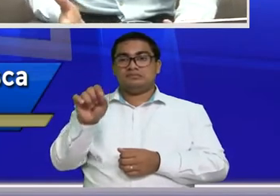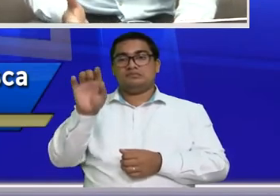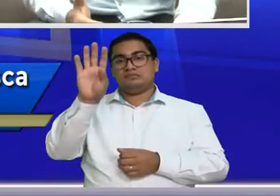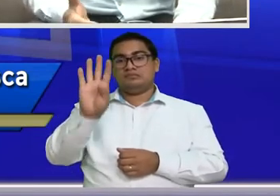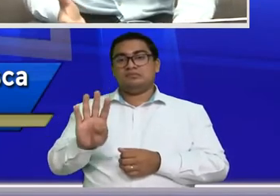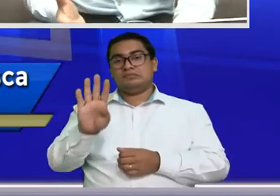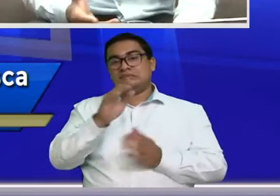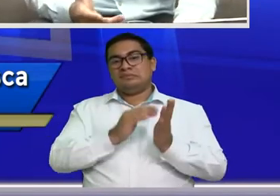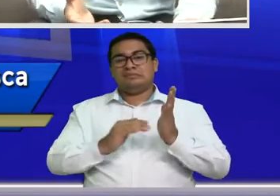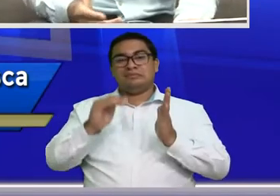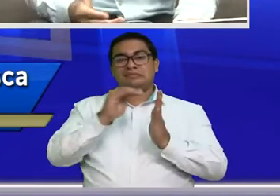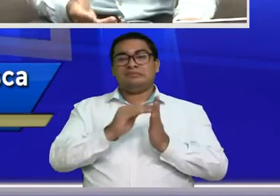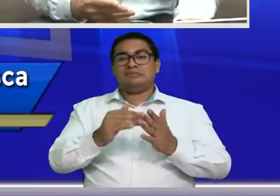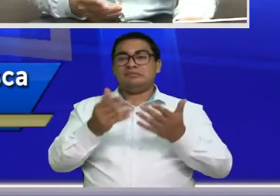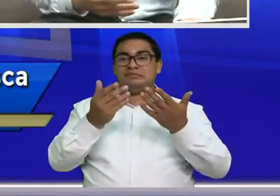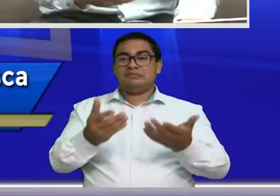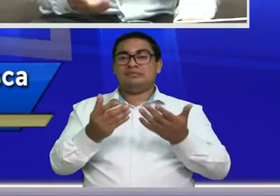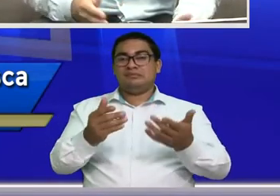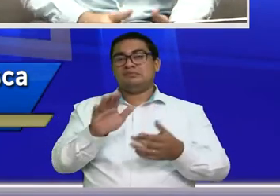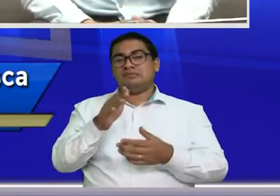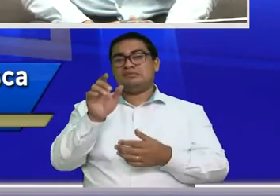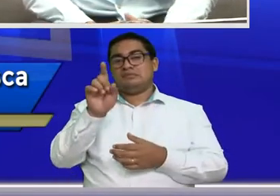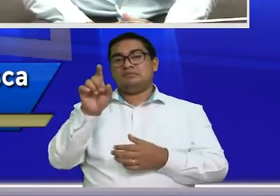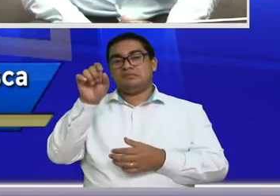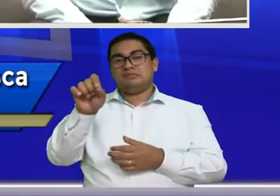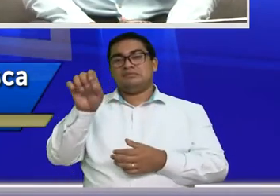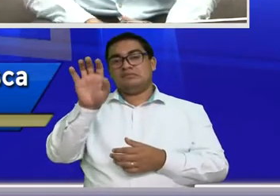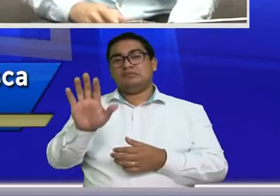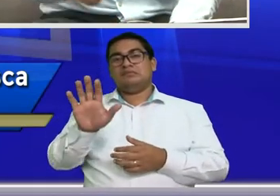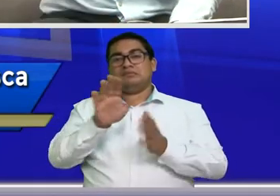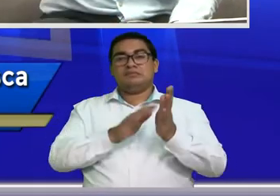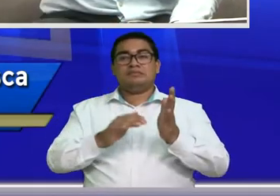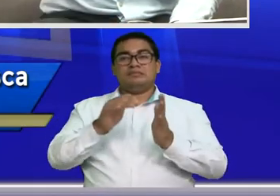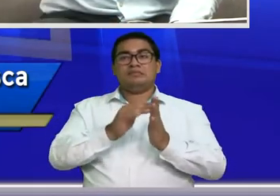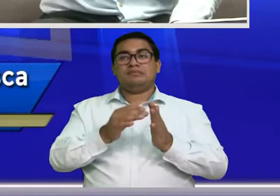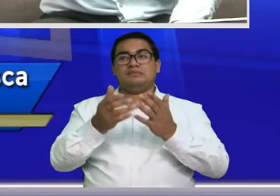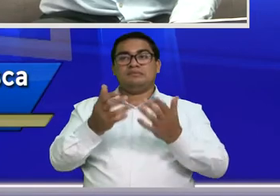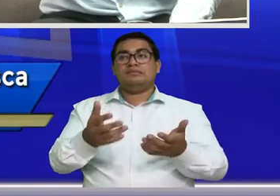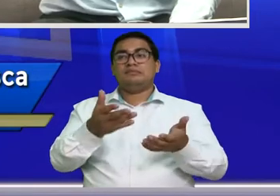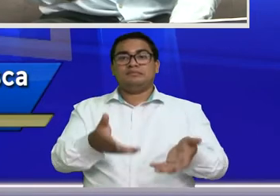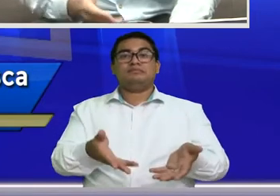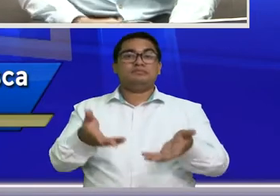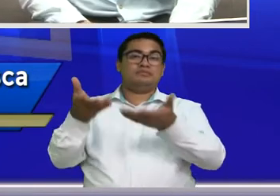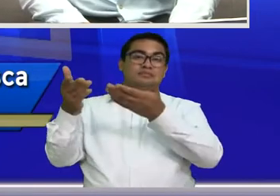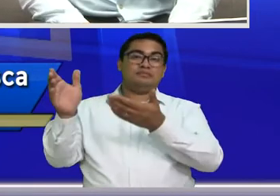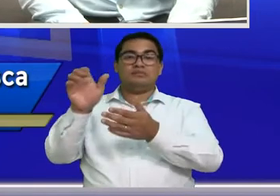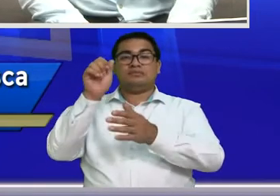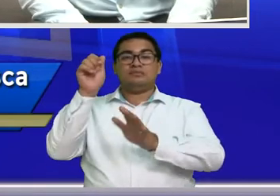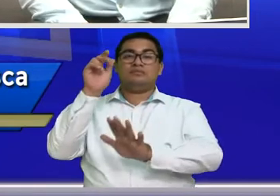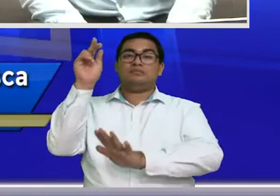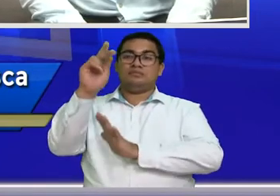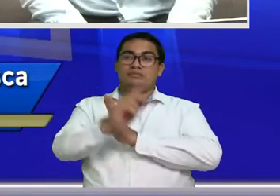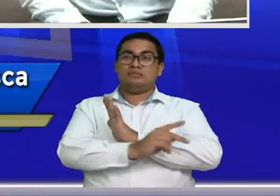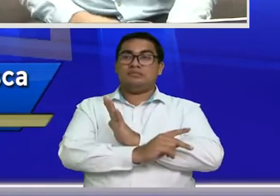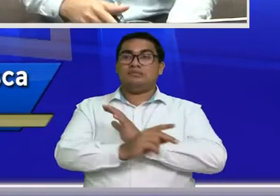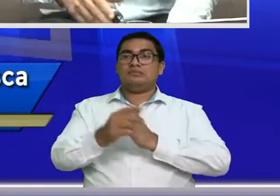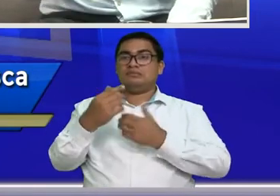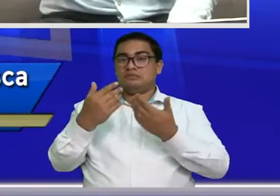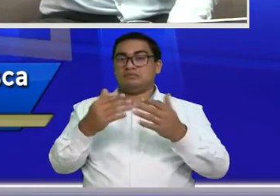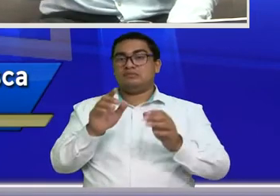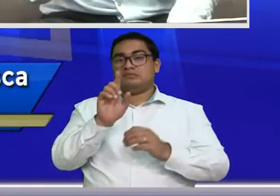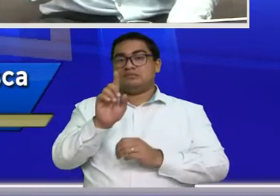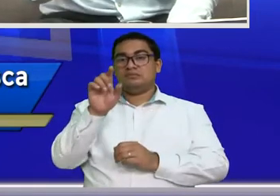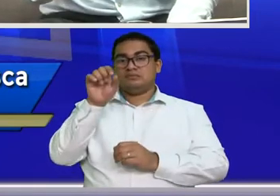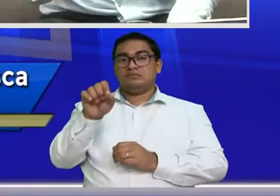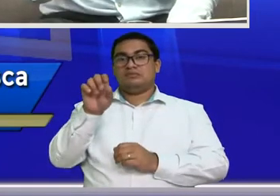1.4, casi 1.5 millones de libras. Esperábamos haber exportado. Llevamos